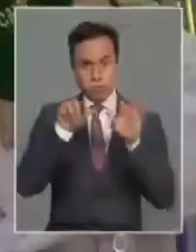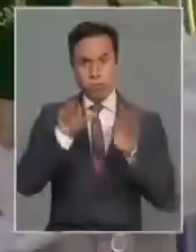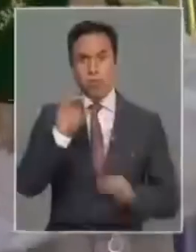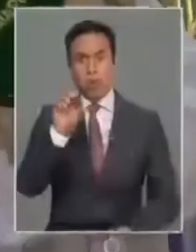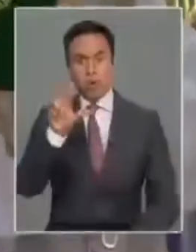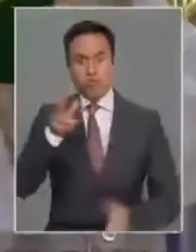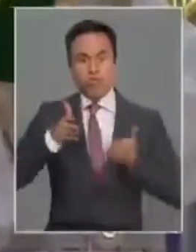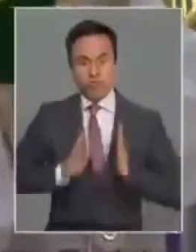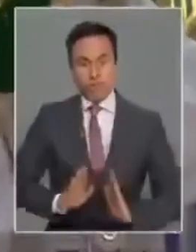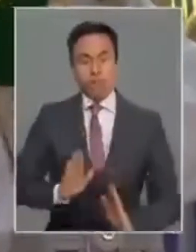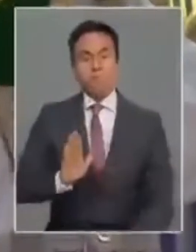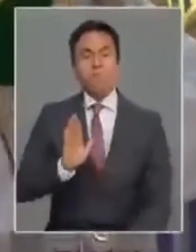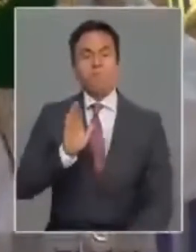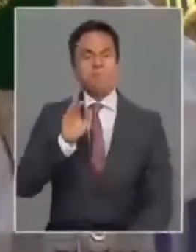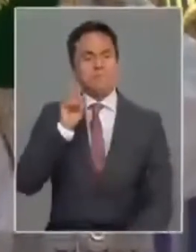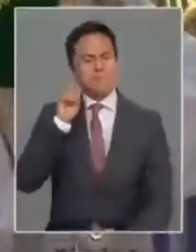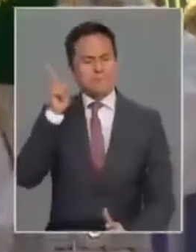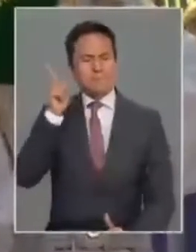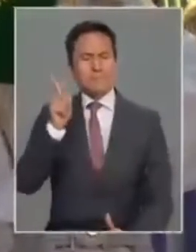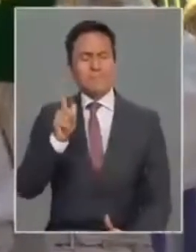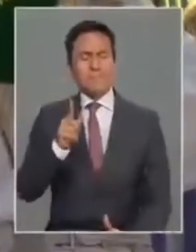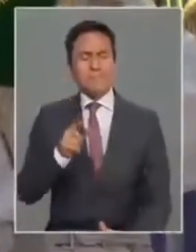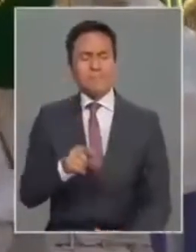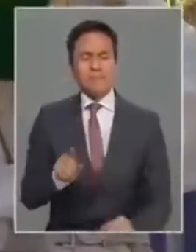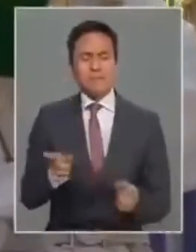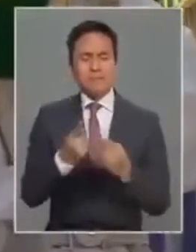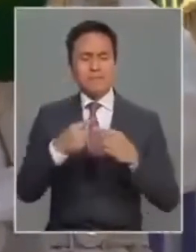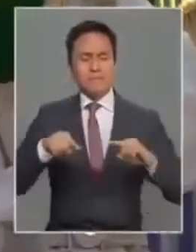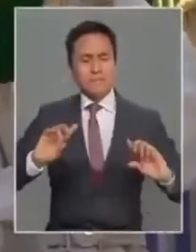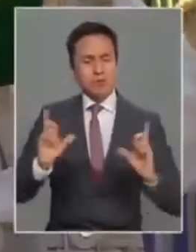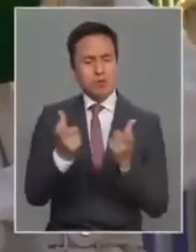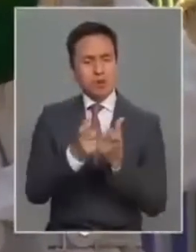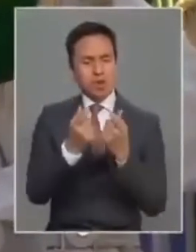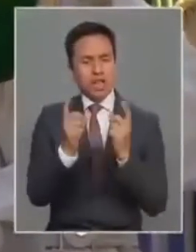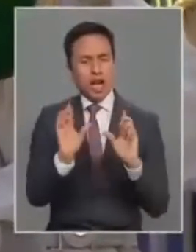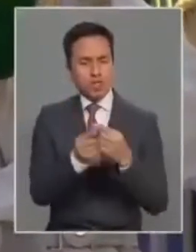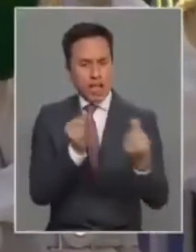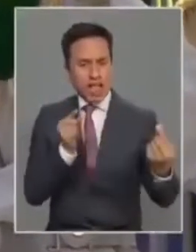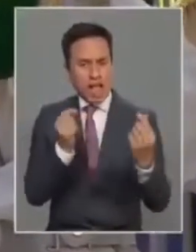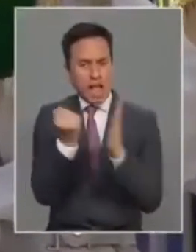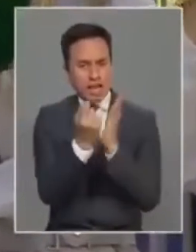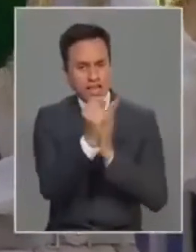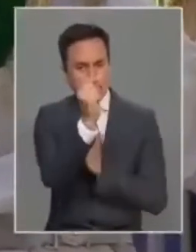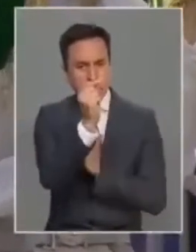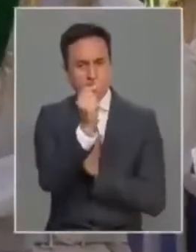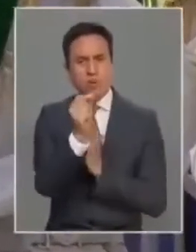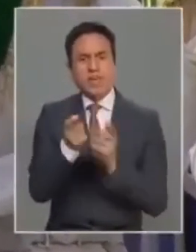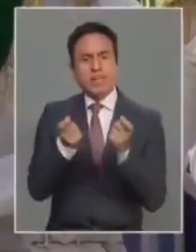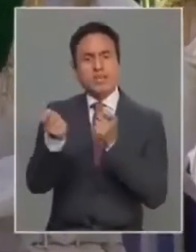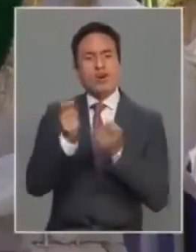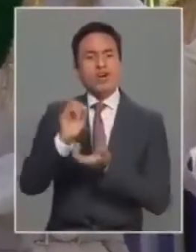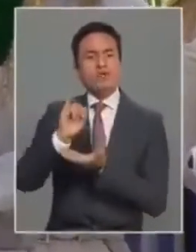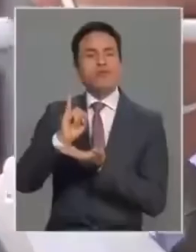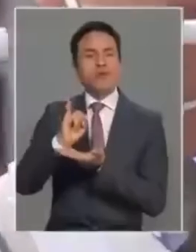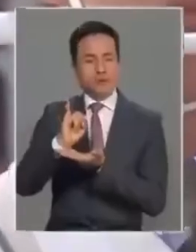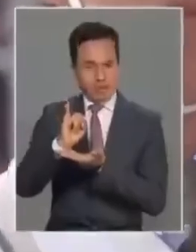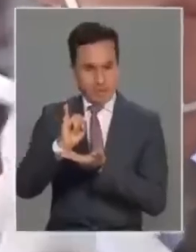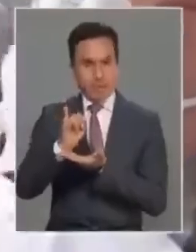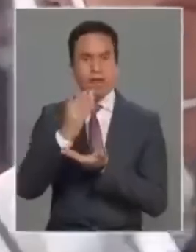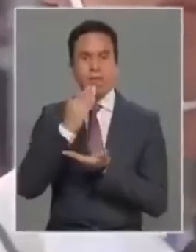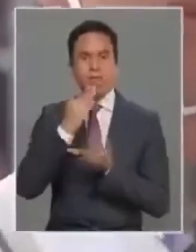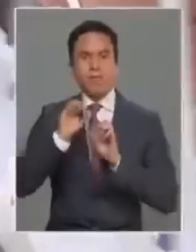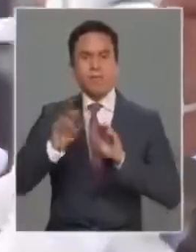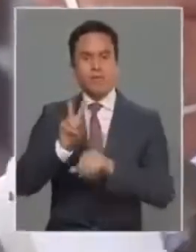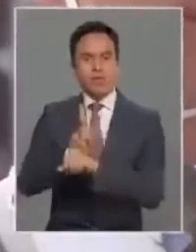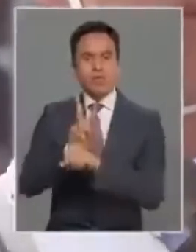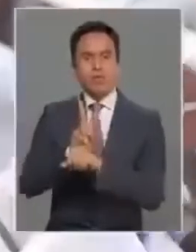practicado mucho y pues claro, es un momento histórico en la vida de ellos y es un momento que creo que lo quieren vivir al máximo